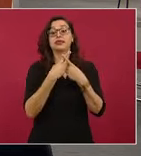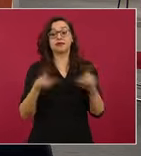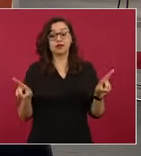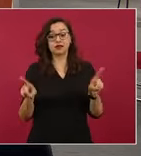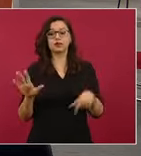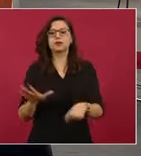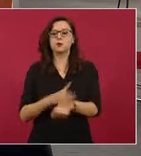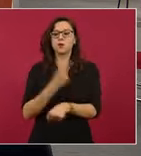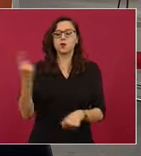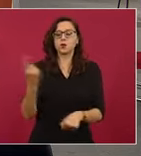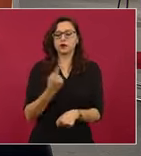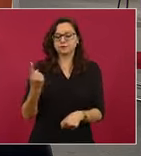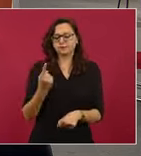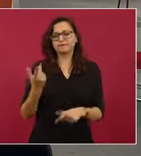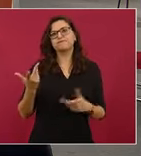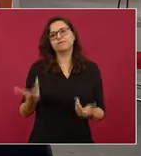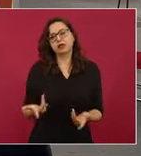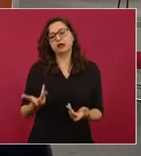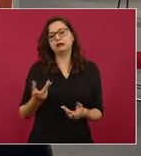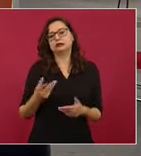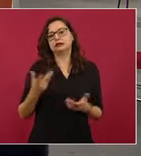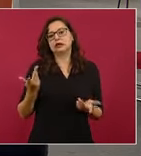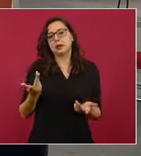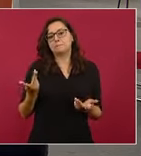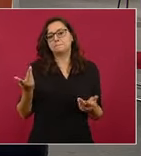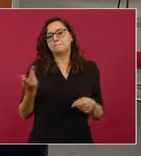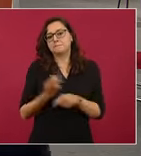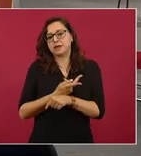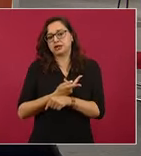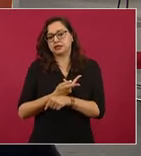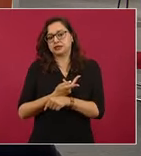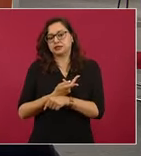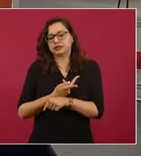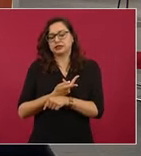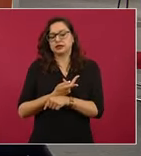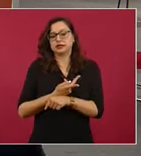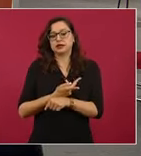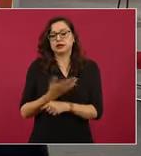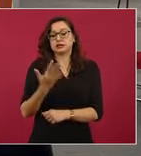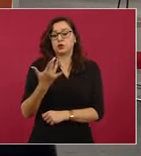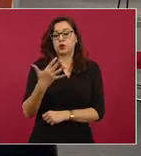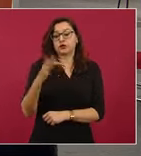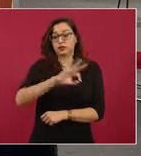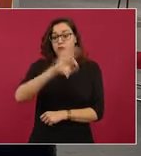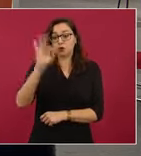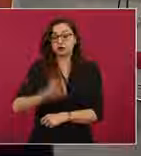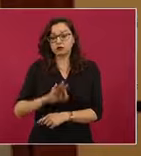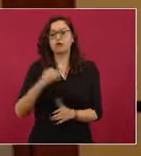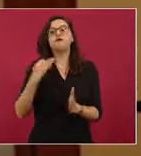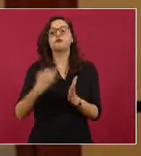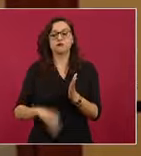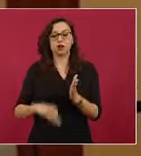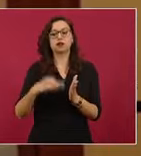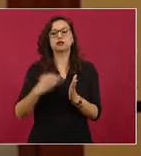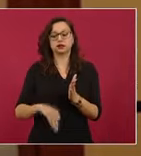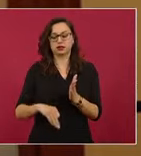ahorita está planeado que nos falta beneficiar al 50% de la población. O sea, igual número